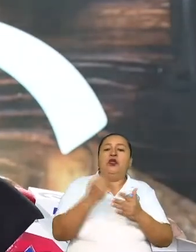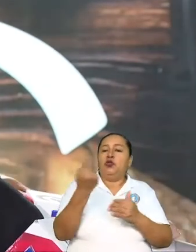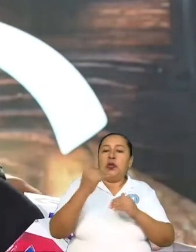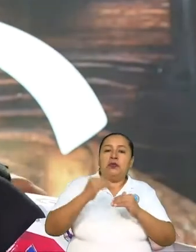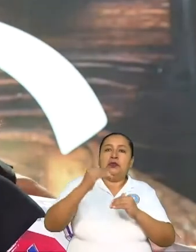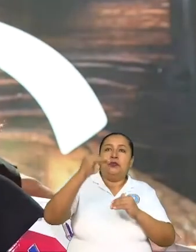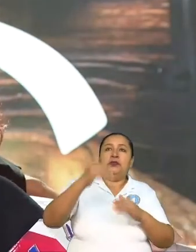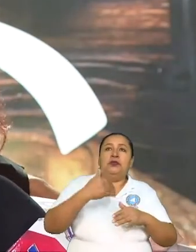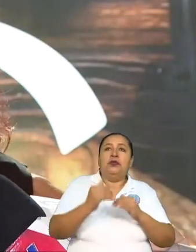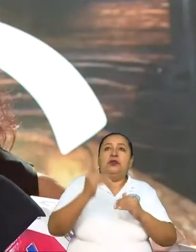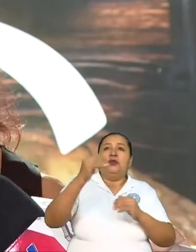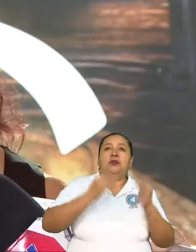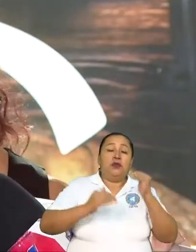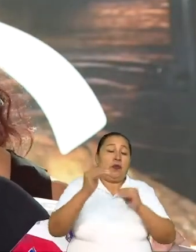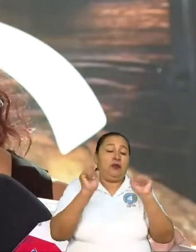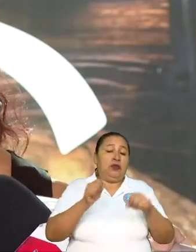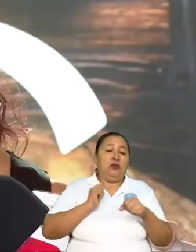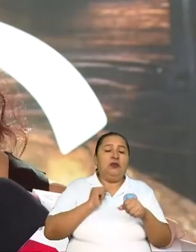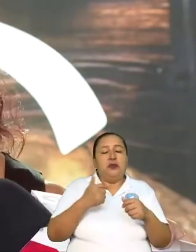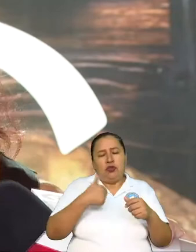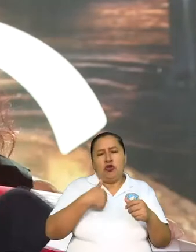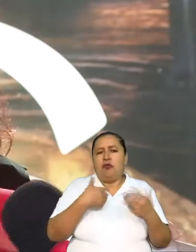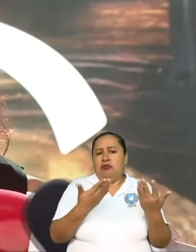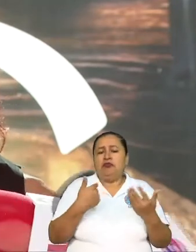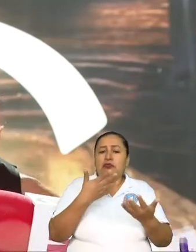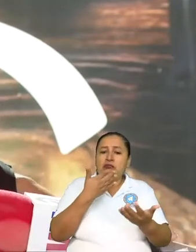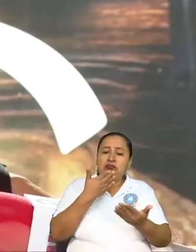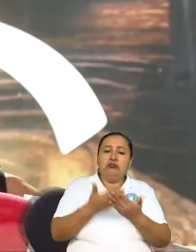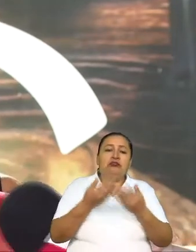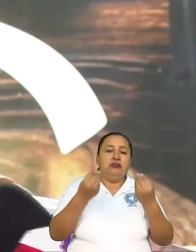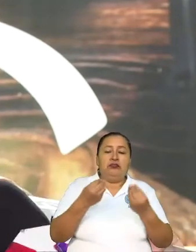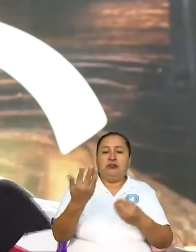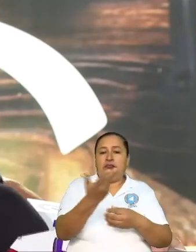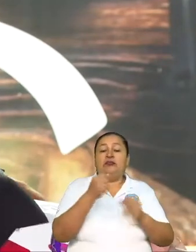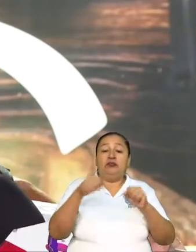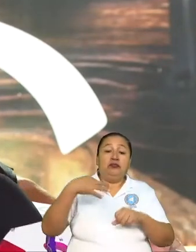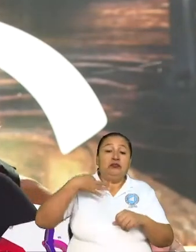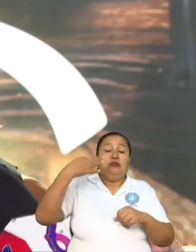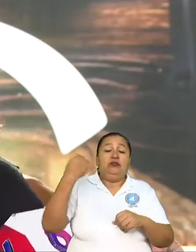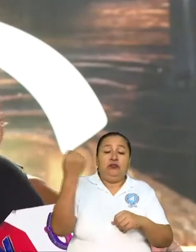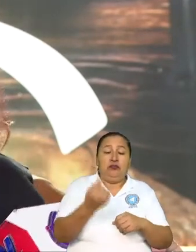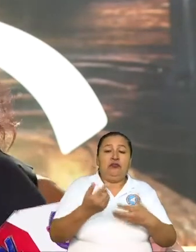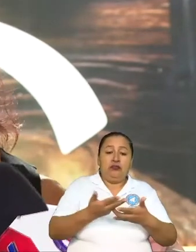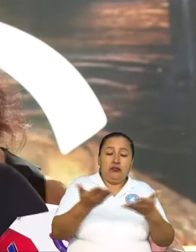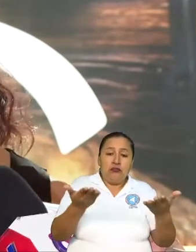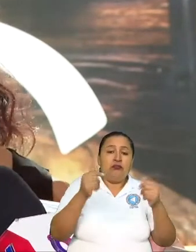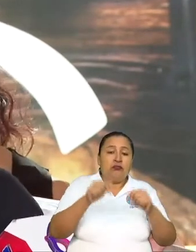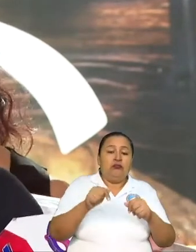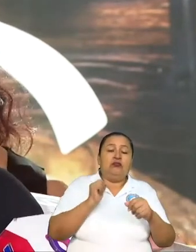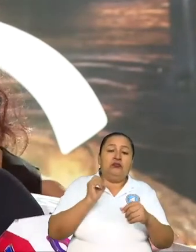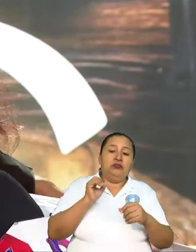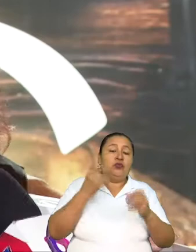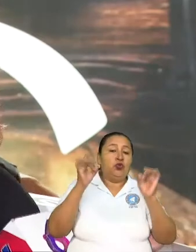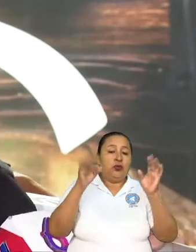crecimiento, crecimiento y crecimiento. Y yo pues quiero agradecerles a todos la oportunidad que nos están dando, porque esta